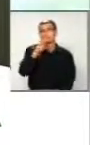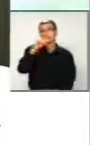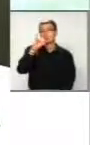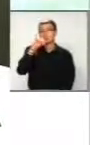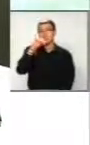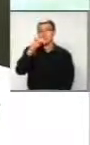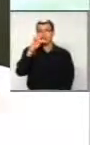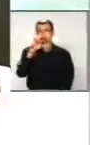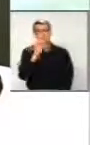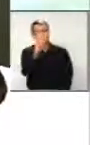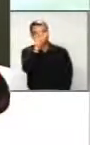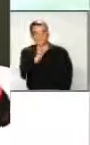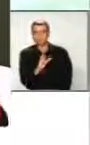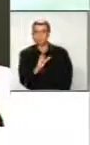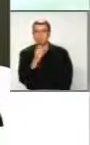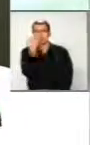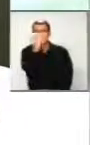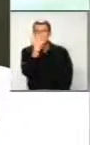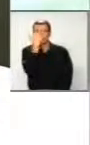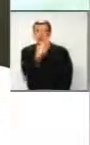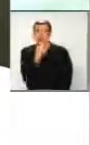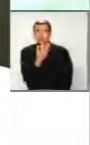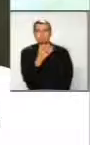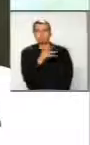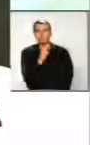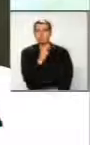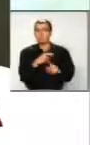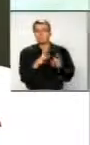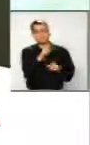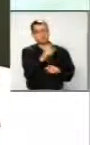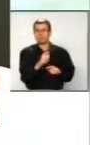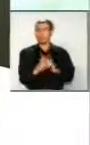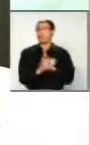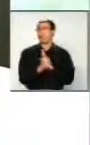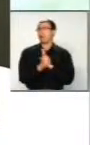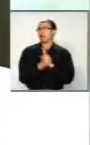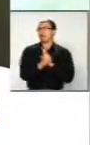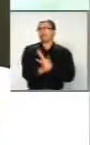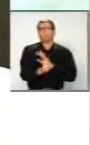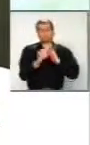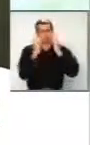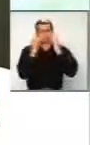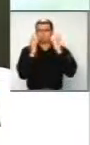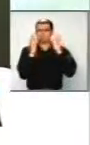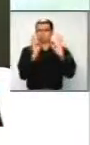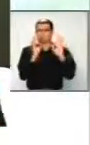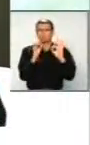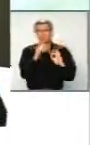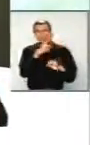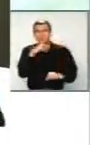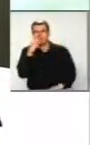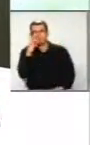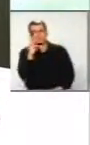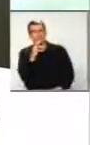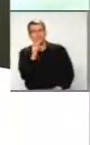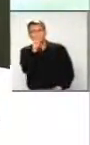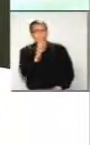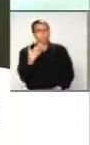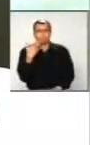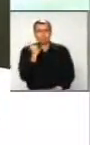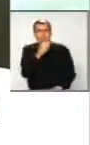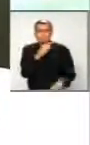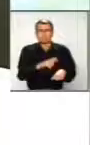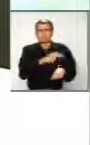común, sí, no se destaca por ser la más hermosa, pero tampoco es una mujer que uno diga que señora tan fea, ¿no? Es una señora común y